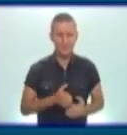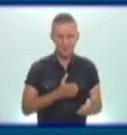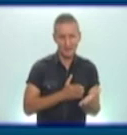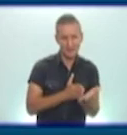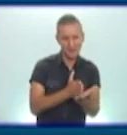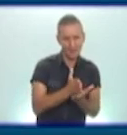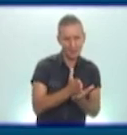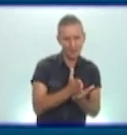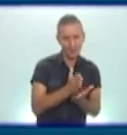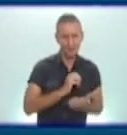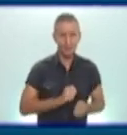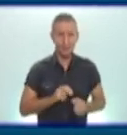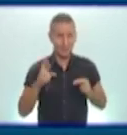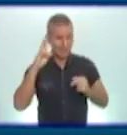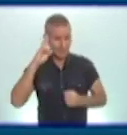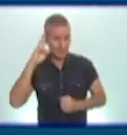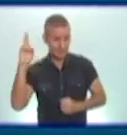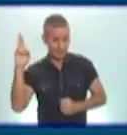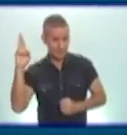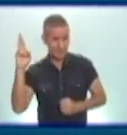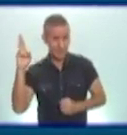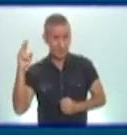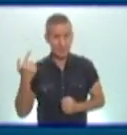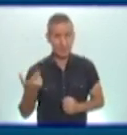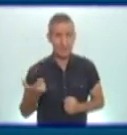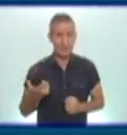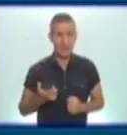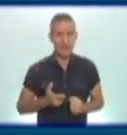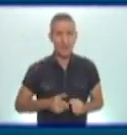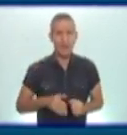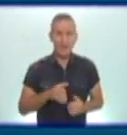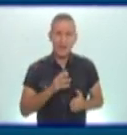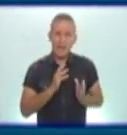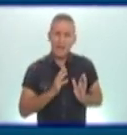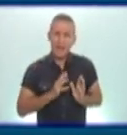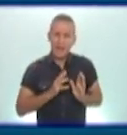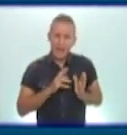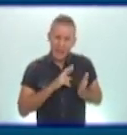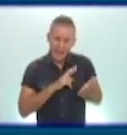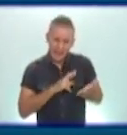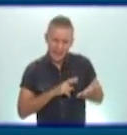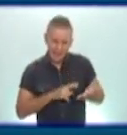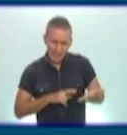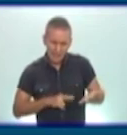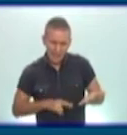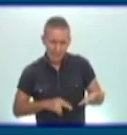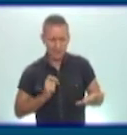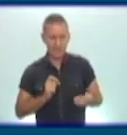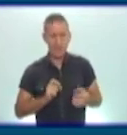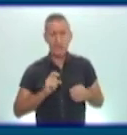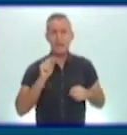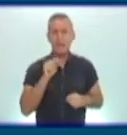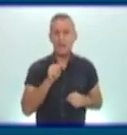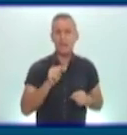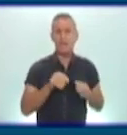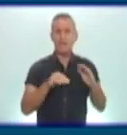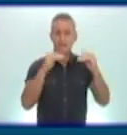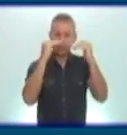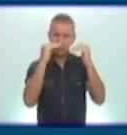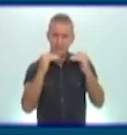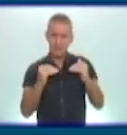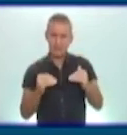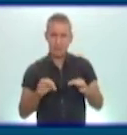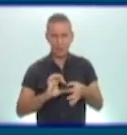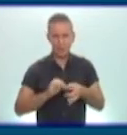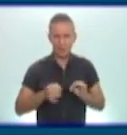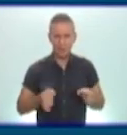continuar recordando, repasando esta categoría gramatical a la que estamos dedicando el encuentro de